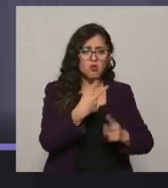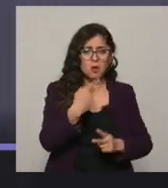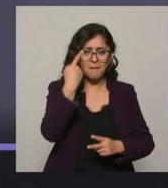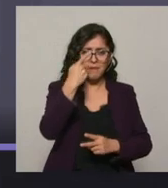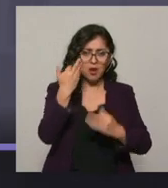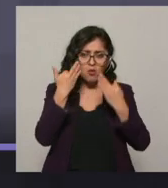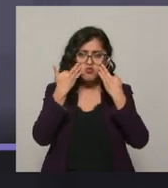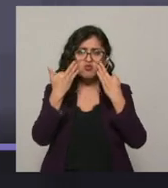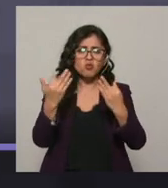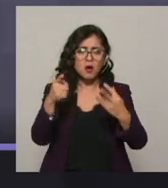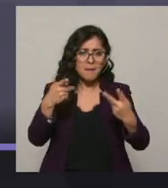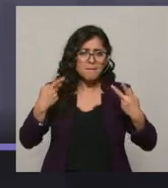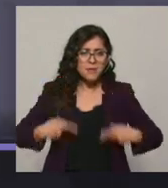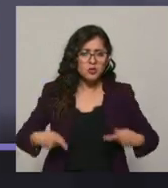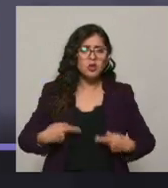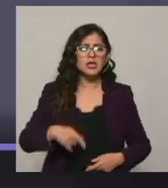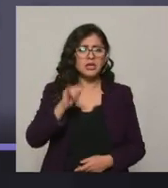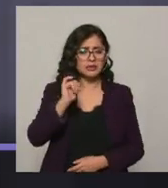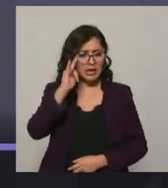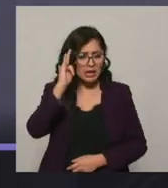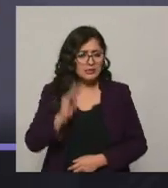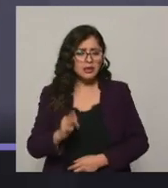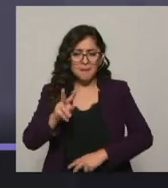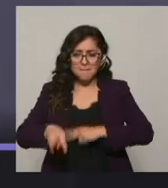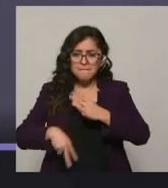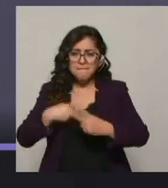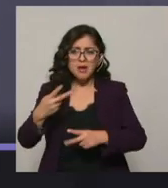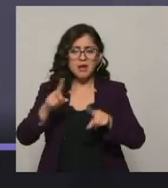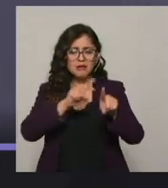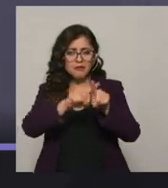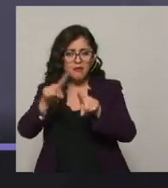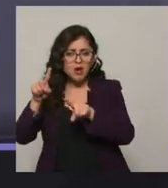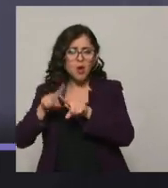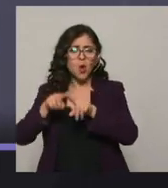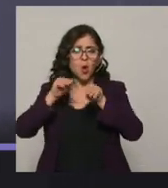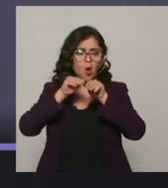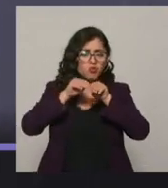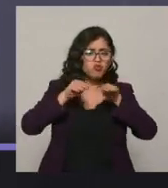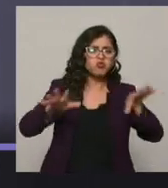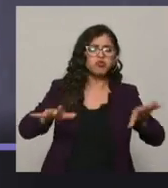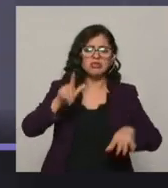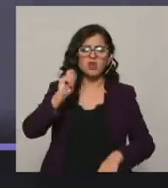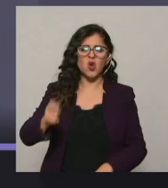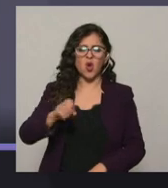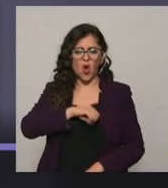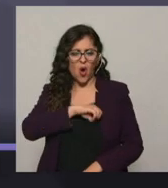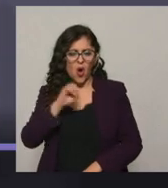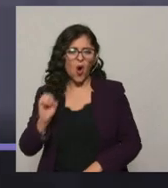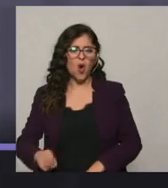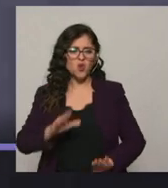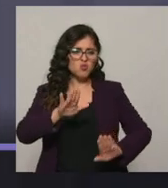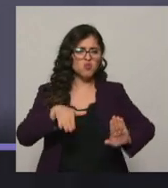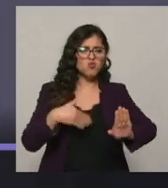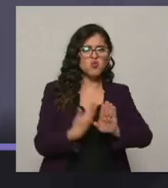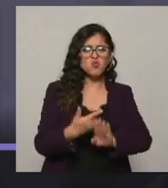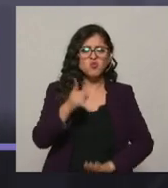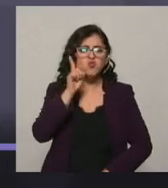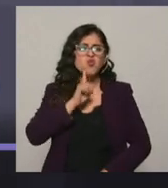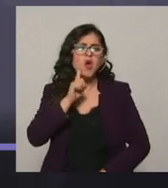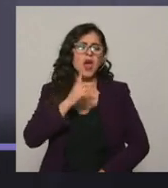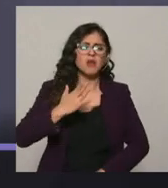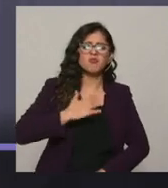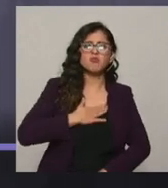esta gente que sí se para en ciertos espacios a difundir discursos de odio, misoginia, machismo, entonces por eso